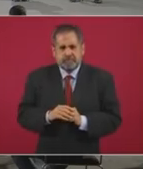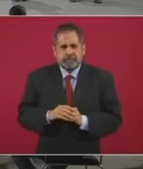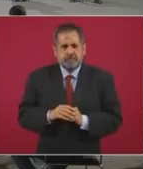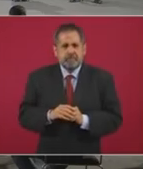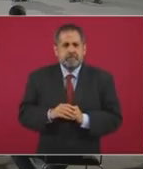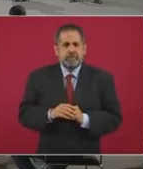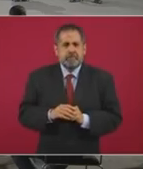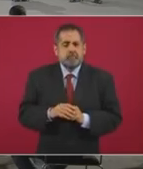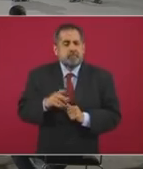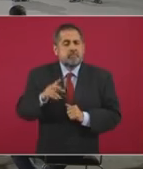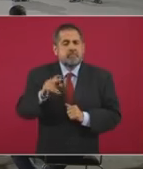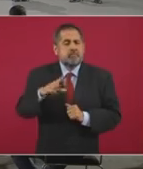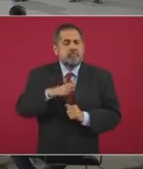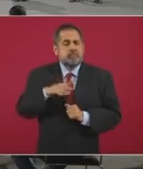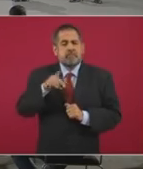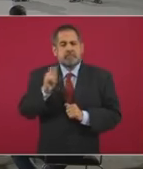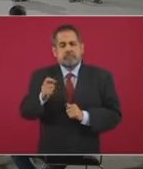No tenemos